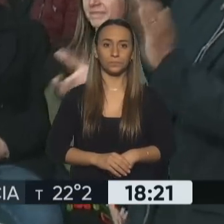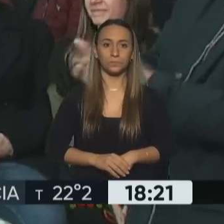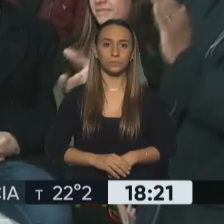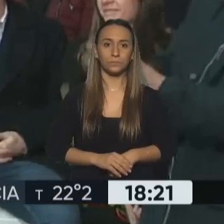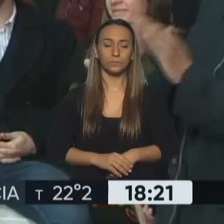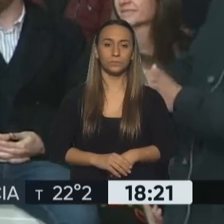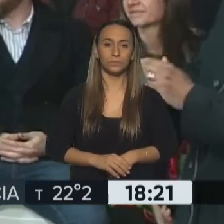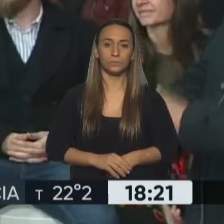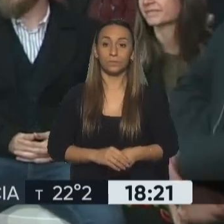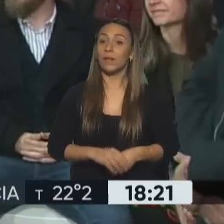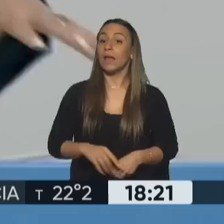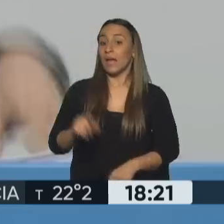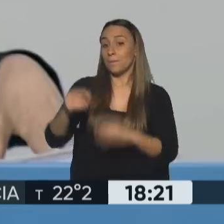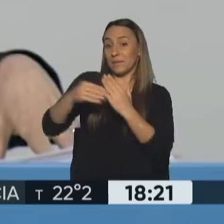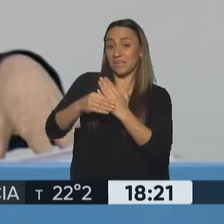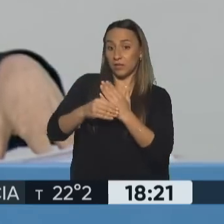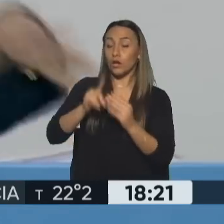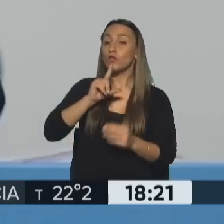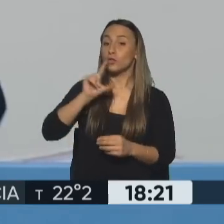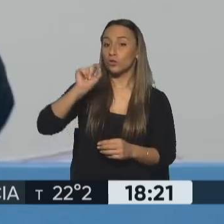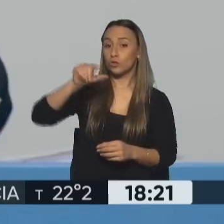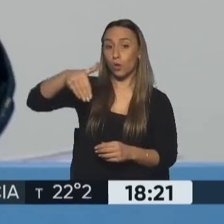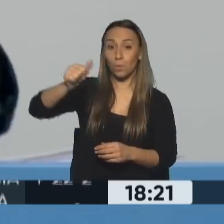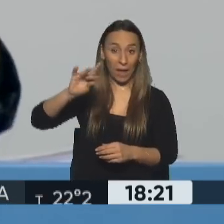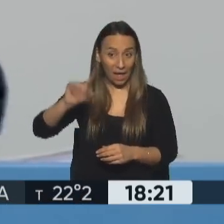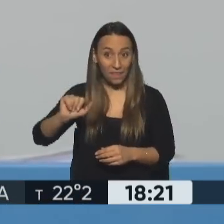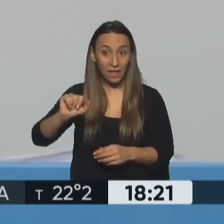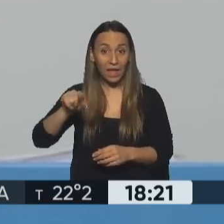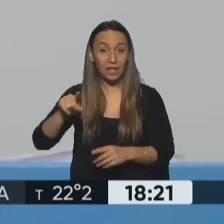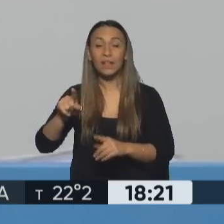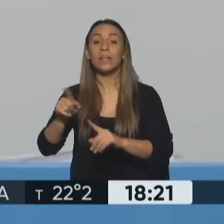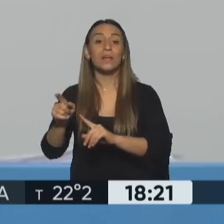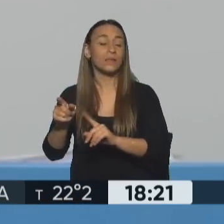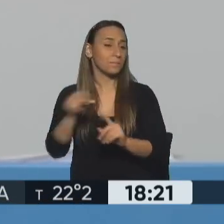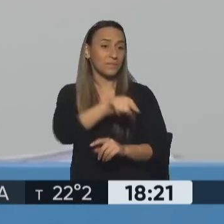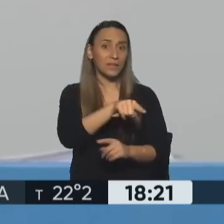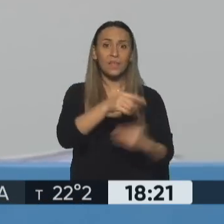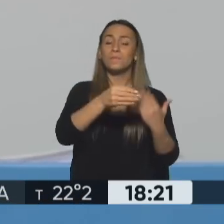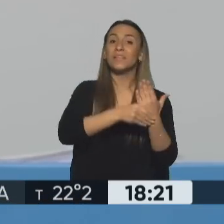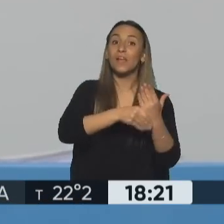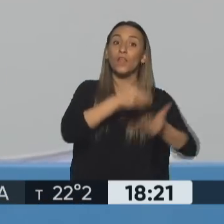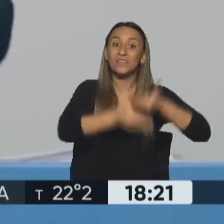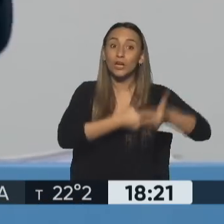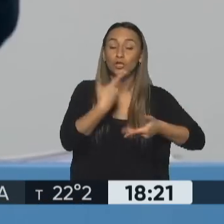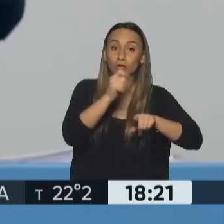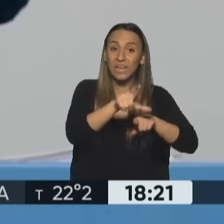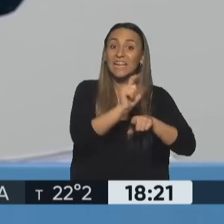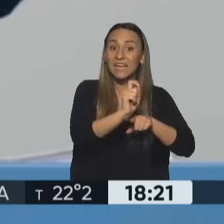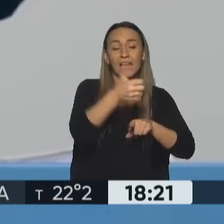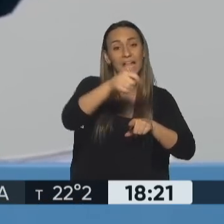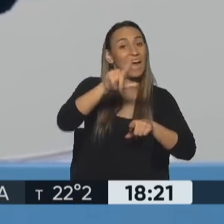Lo tenía Carlitos Tomada y se lo pasó en Desarrollo Social a Alicia Kirchner. 2.200.000,